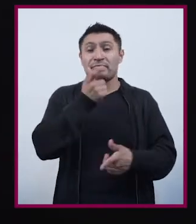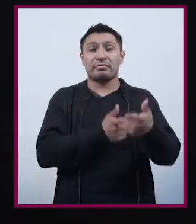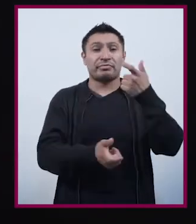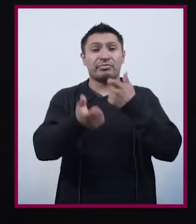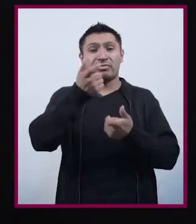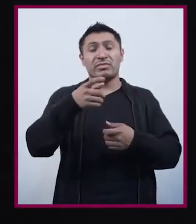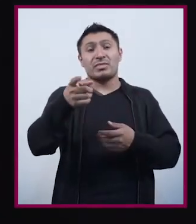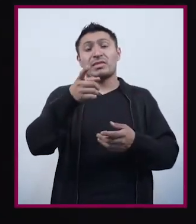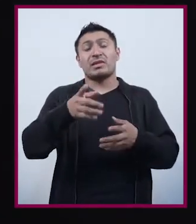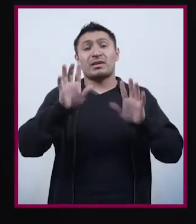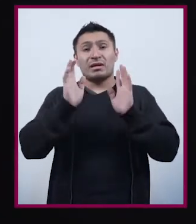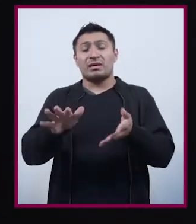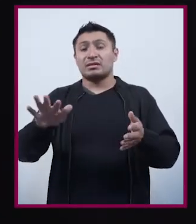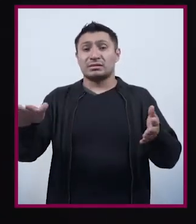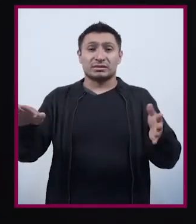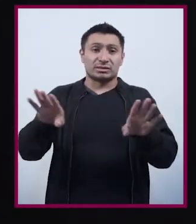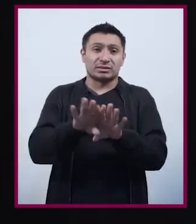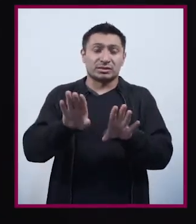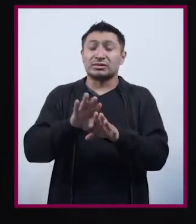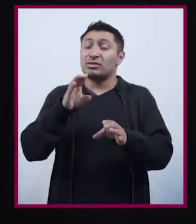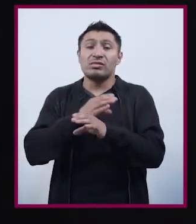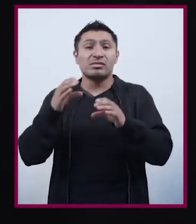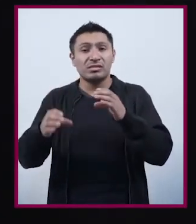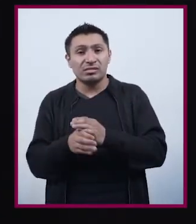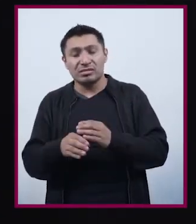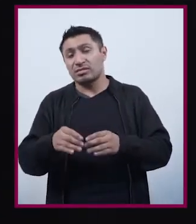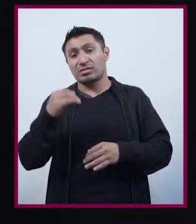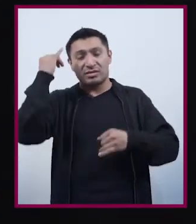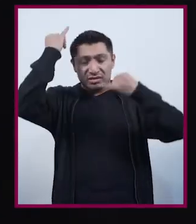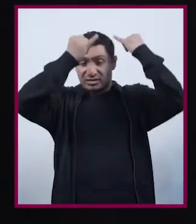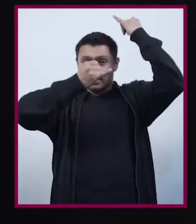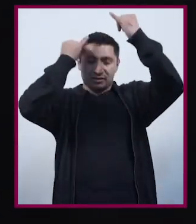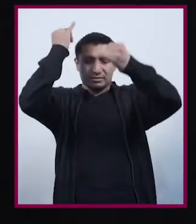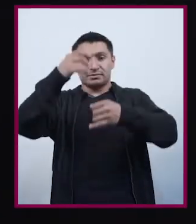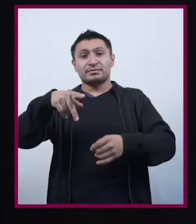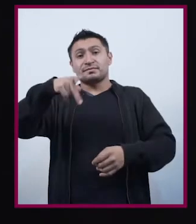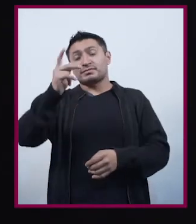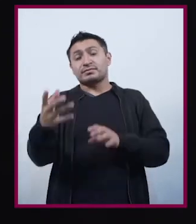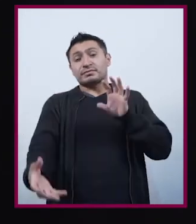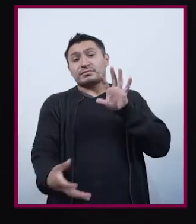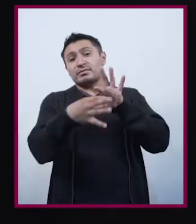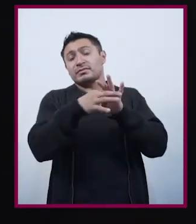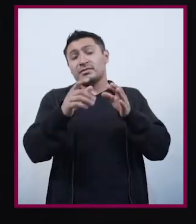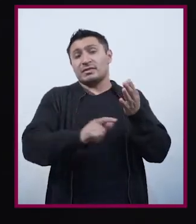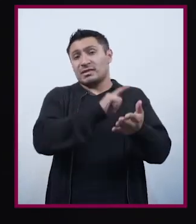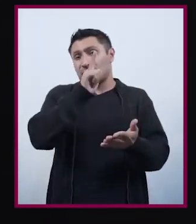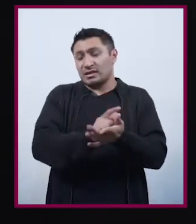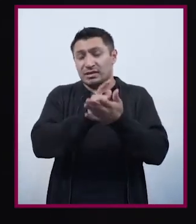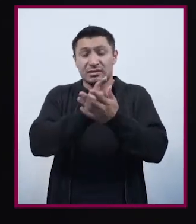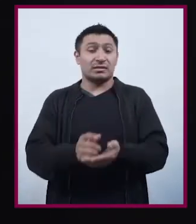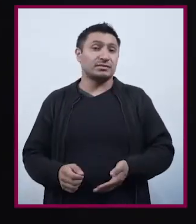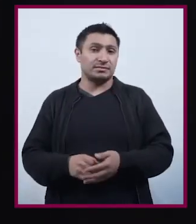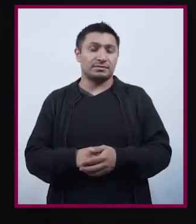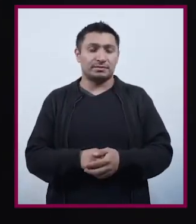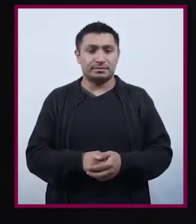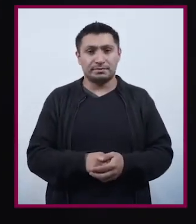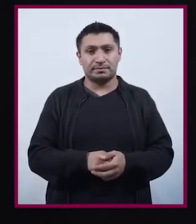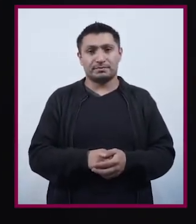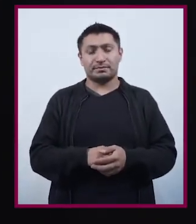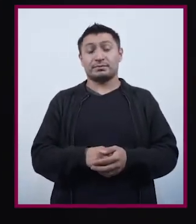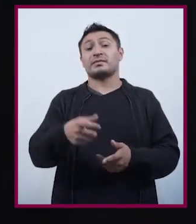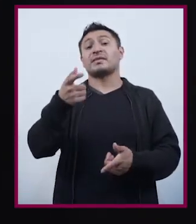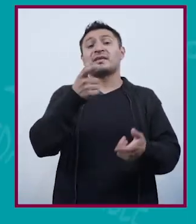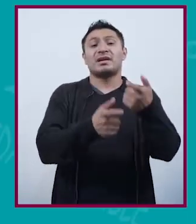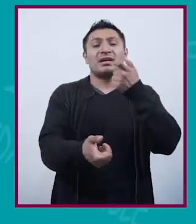lo habitual. El dinero se ha vuelto una mercancía en sí misma, una mercancía abstracta que está sujeta a la ley de oferta y